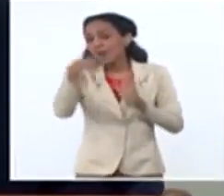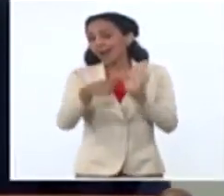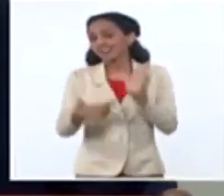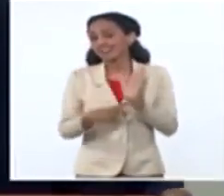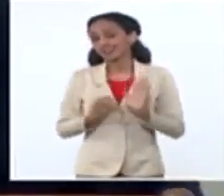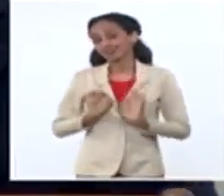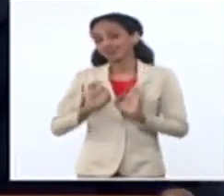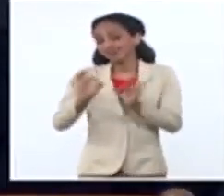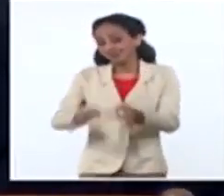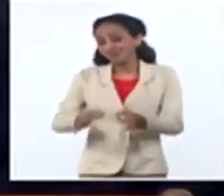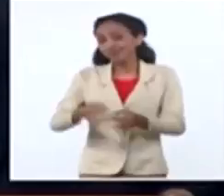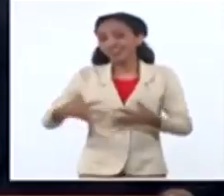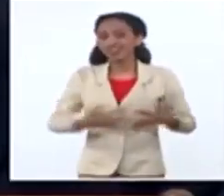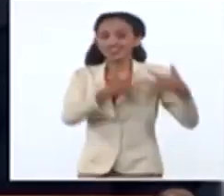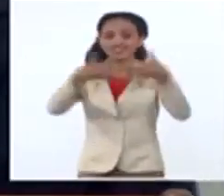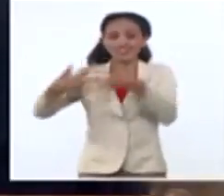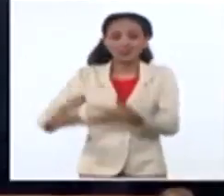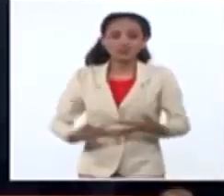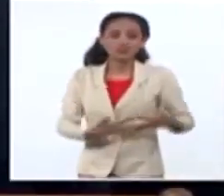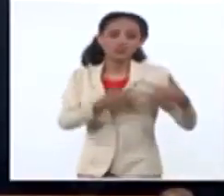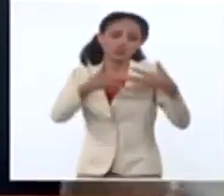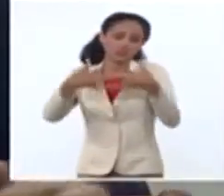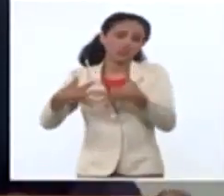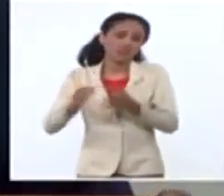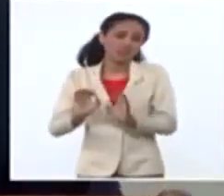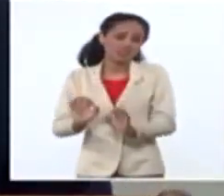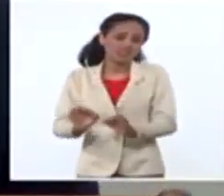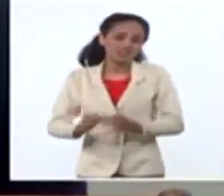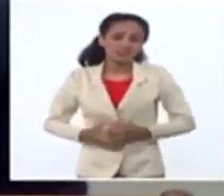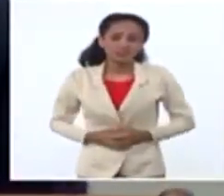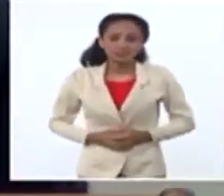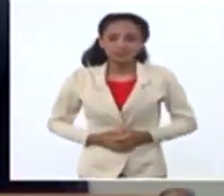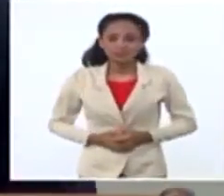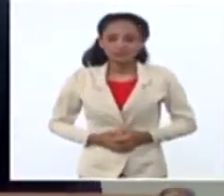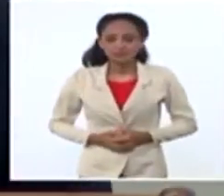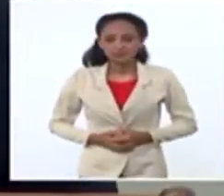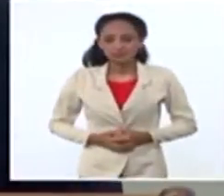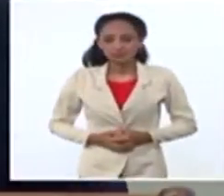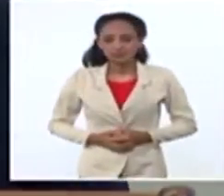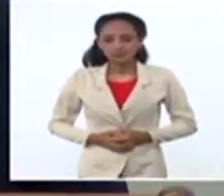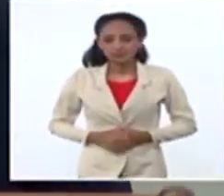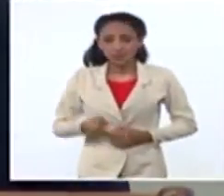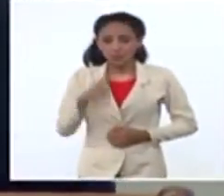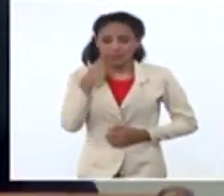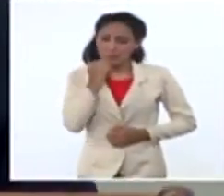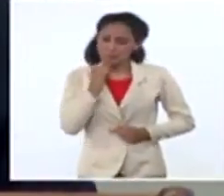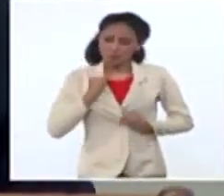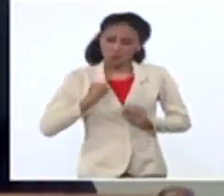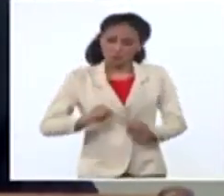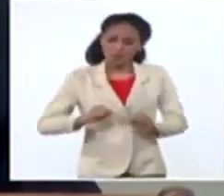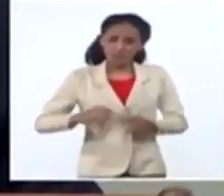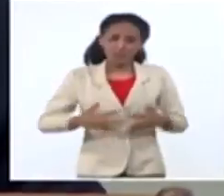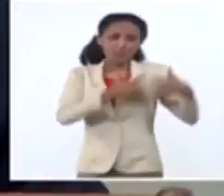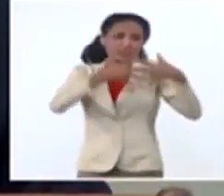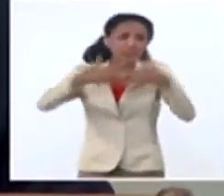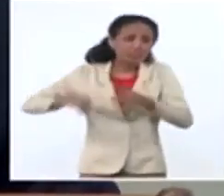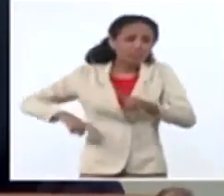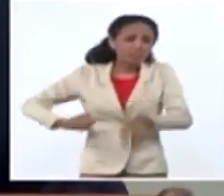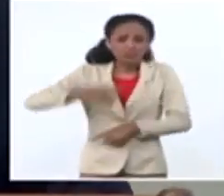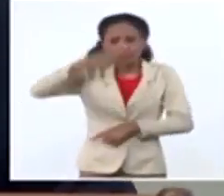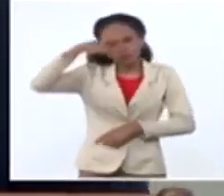mayor beligerancia, se ha incrementado y